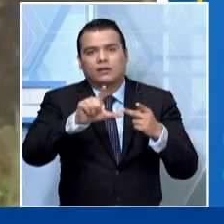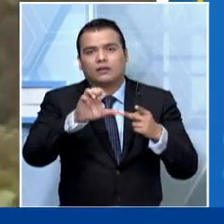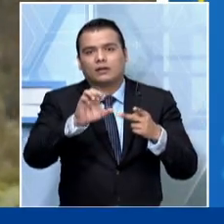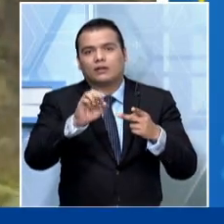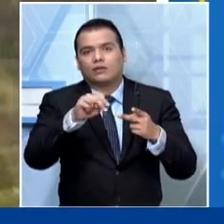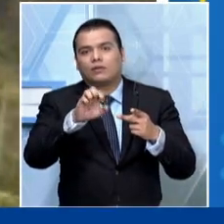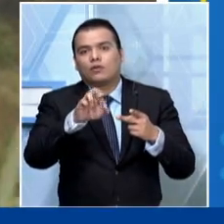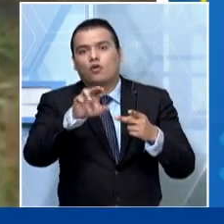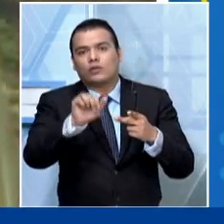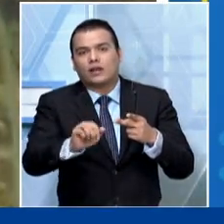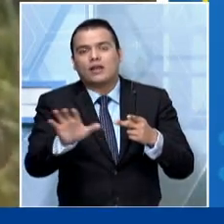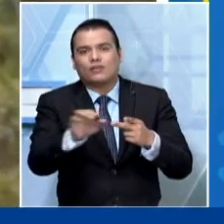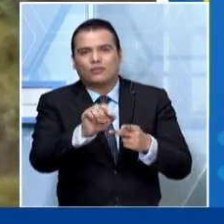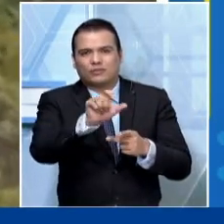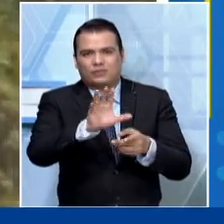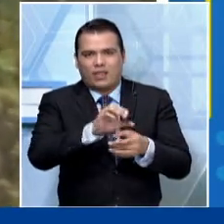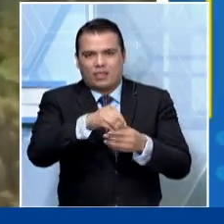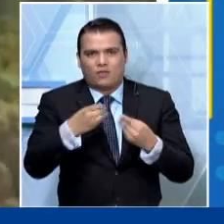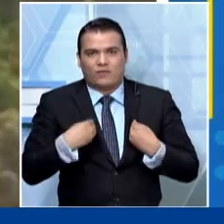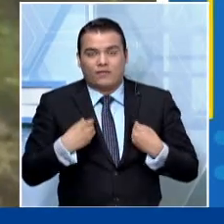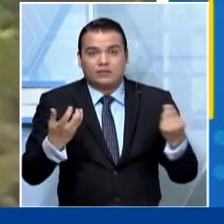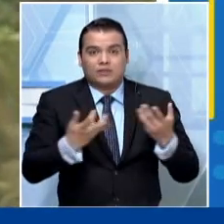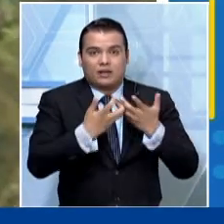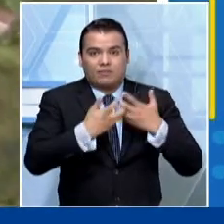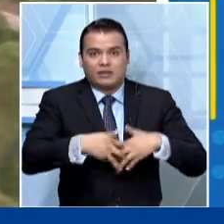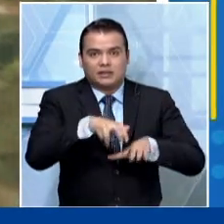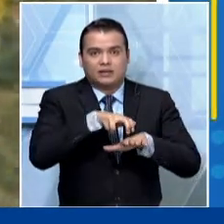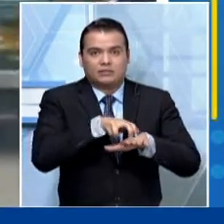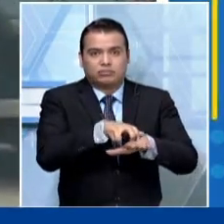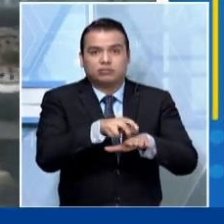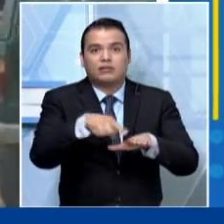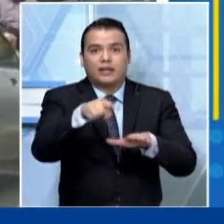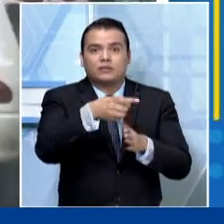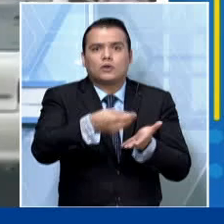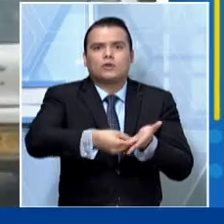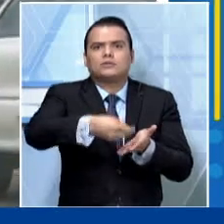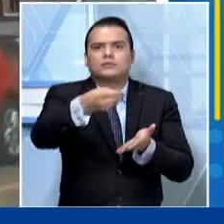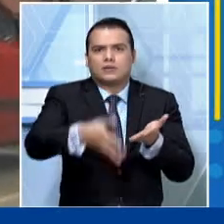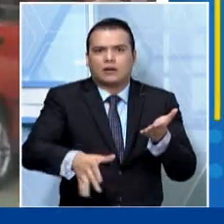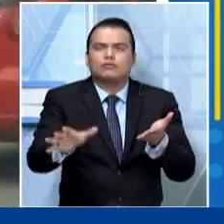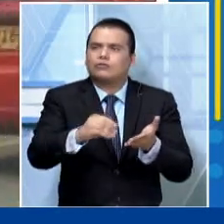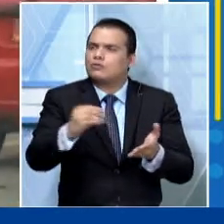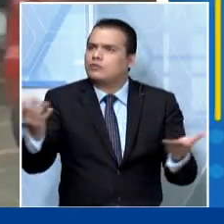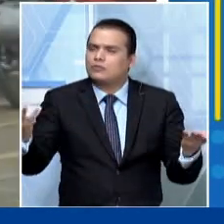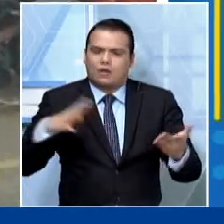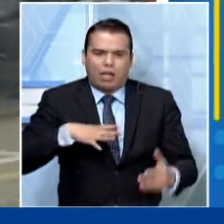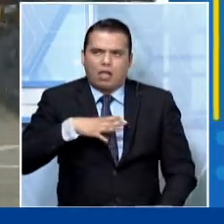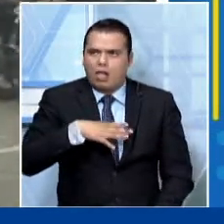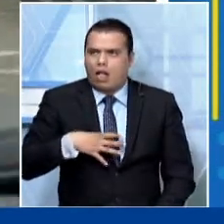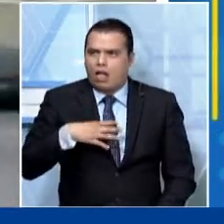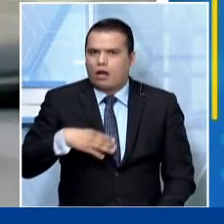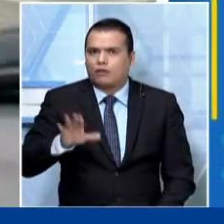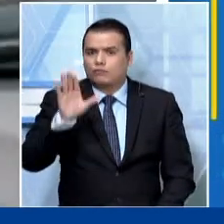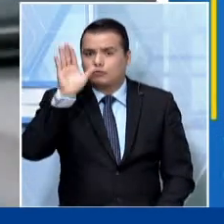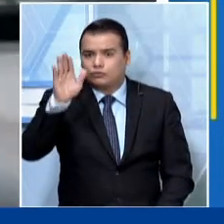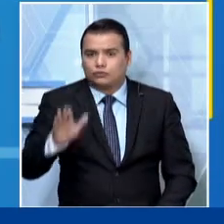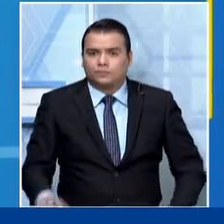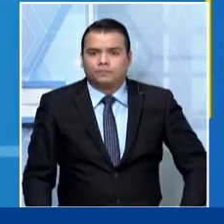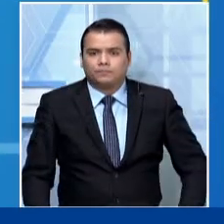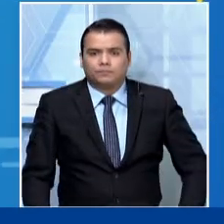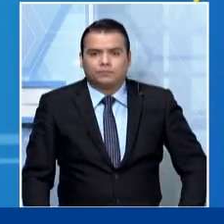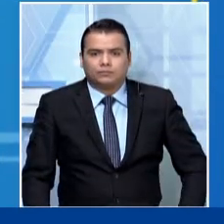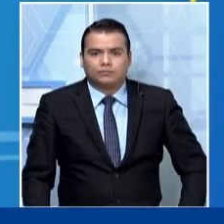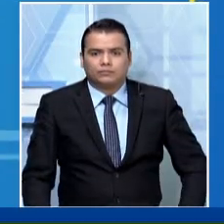asombrados luego de que la empresa de transporte que presta el servicio hacia esos lugares incrementó desmesuradamente el valor del pasaje.